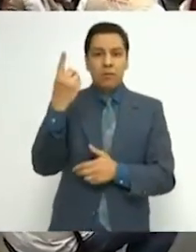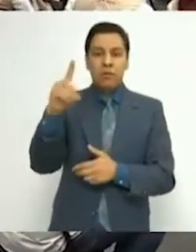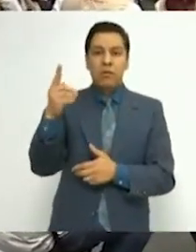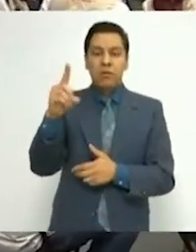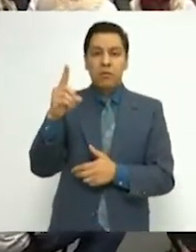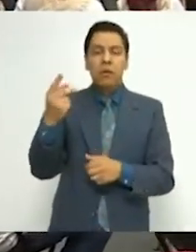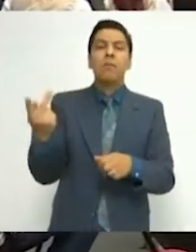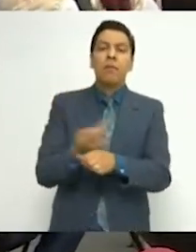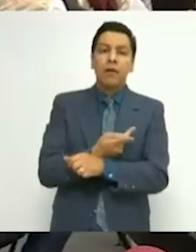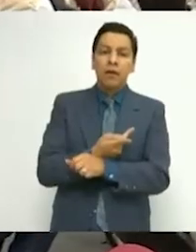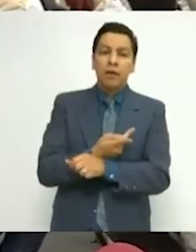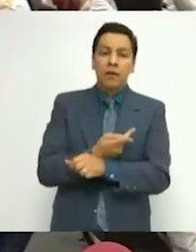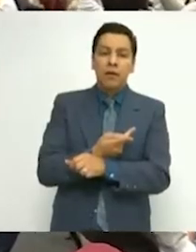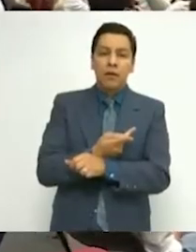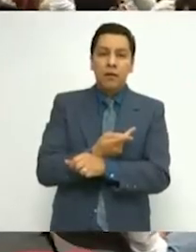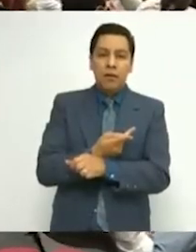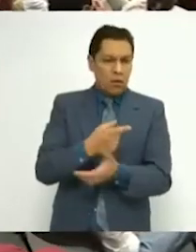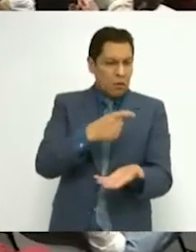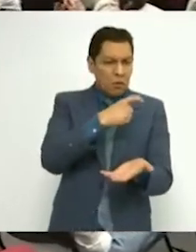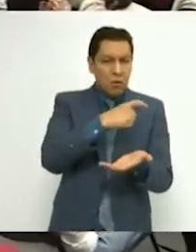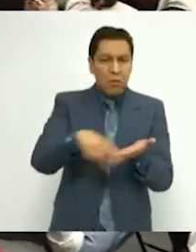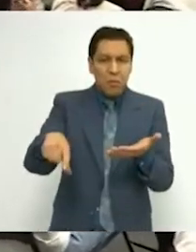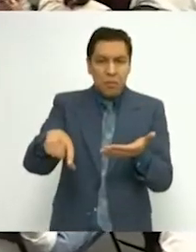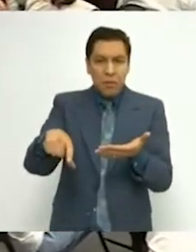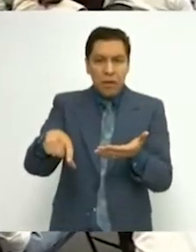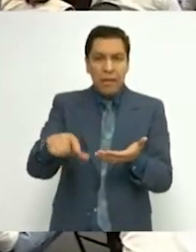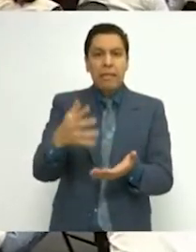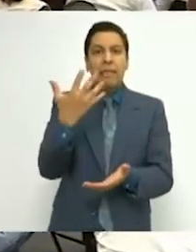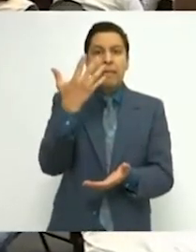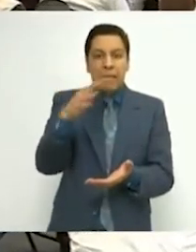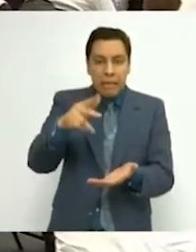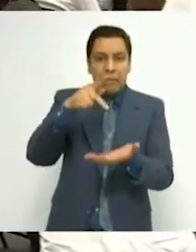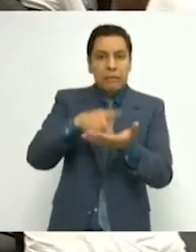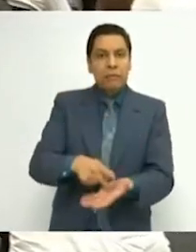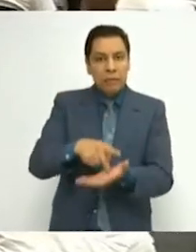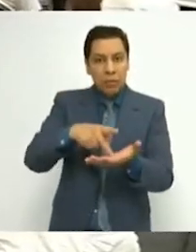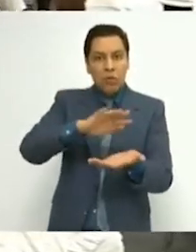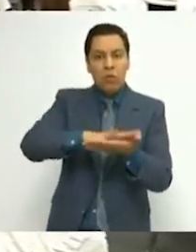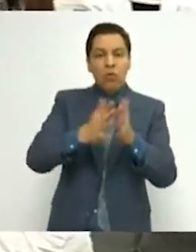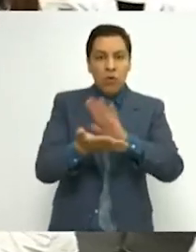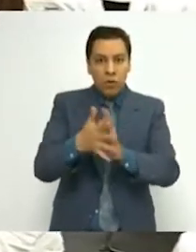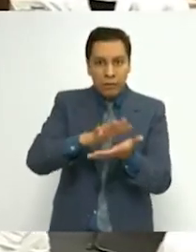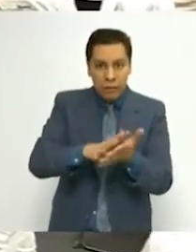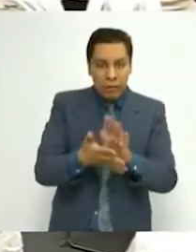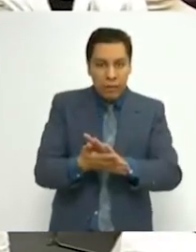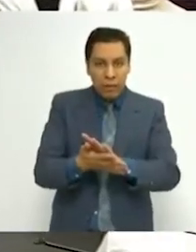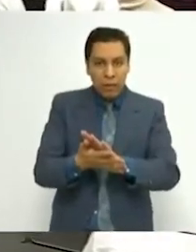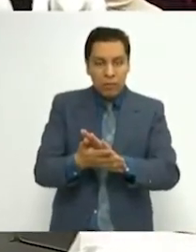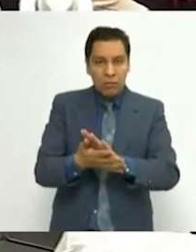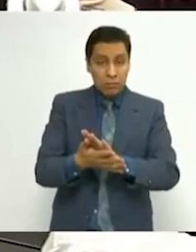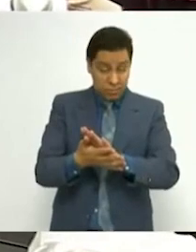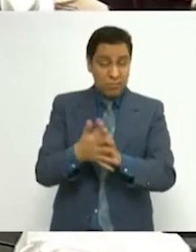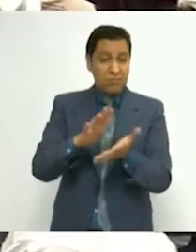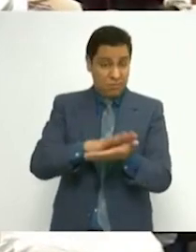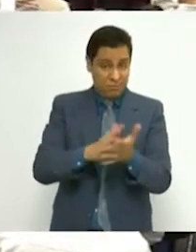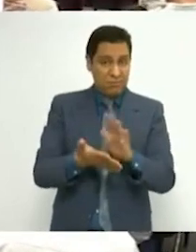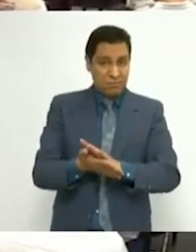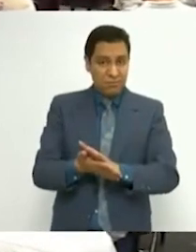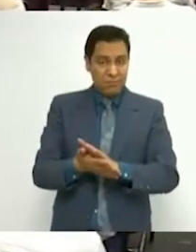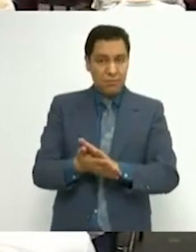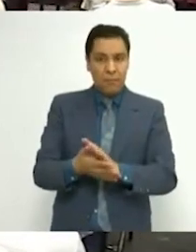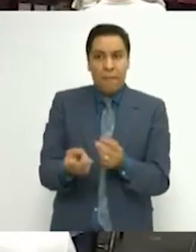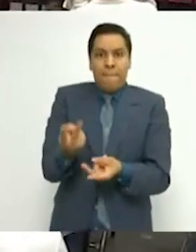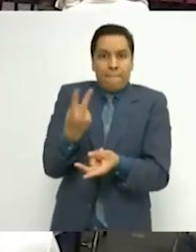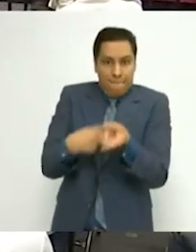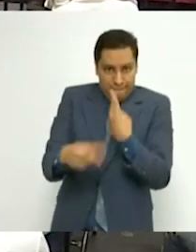alcanzaba para comprar 10 kilos de tortillas. 10. Viene la